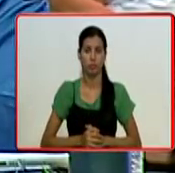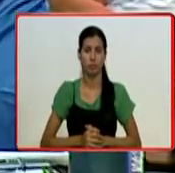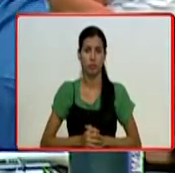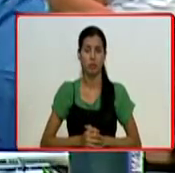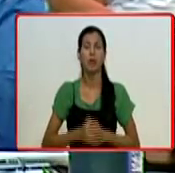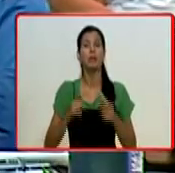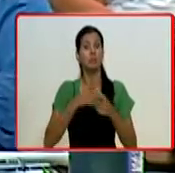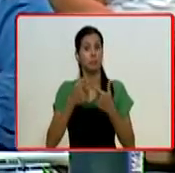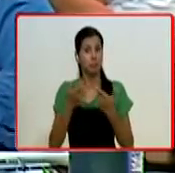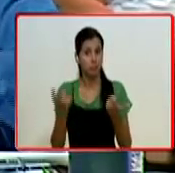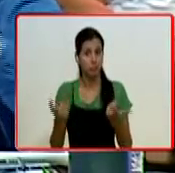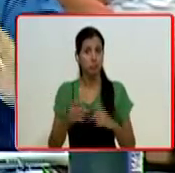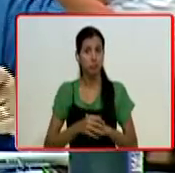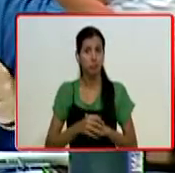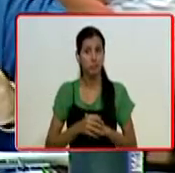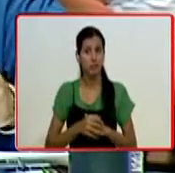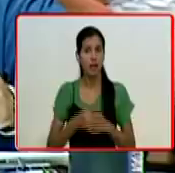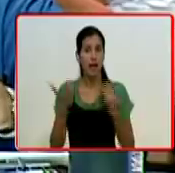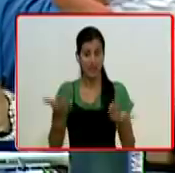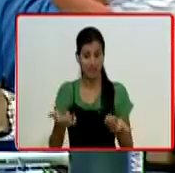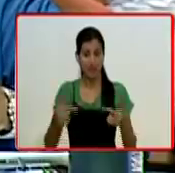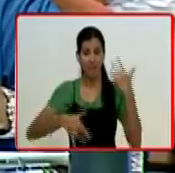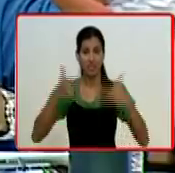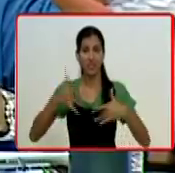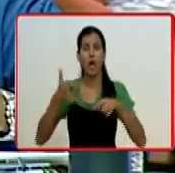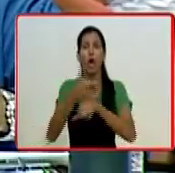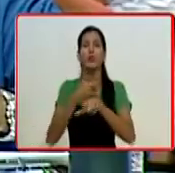Así que esto es un acto de gobierno